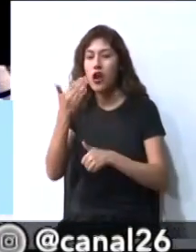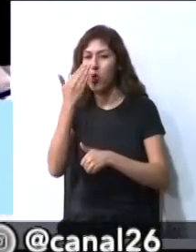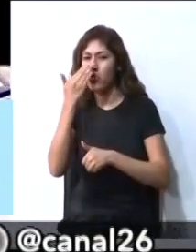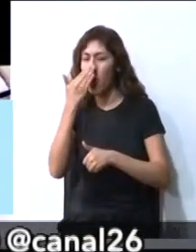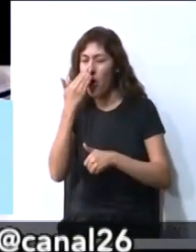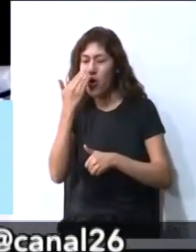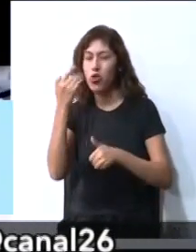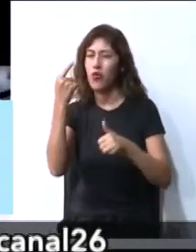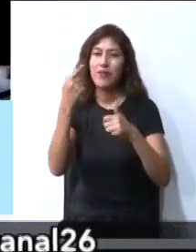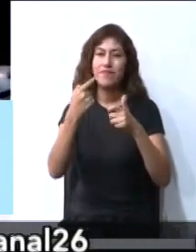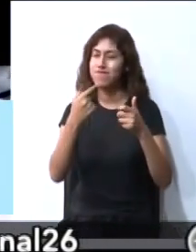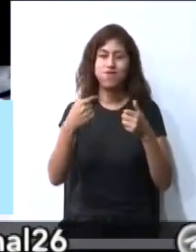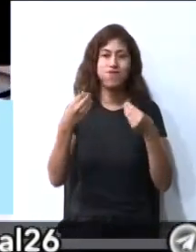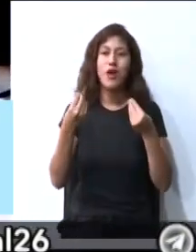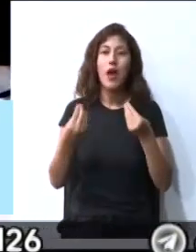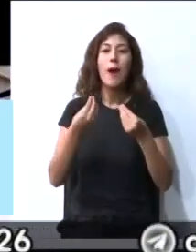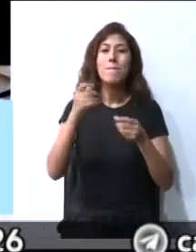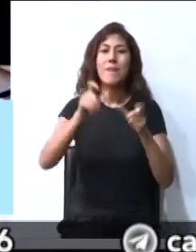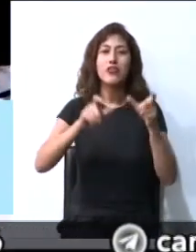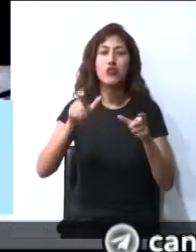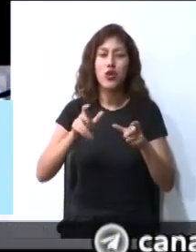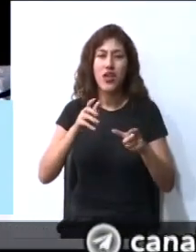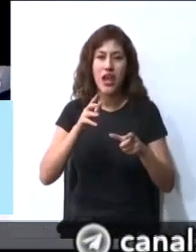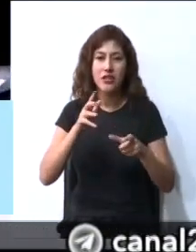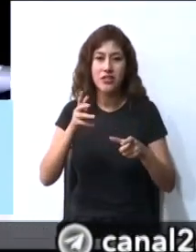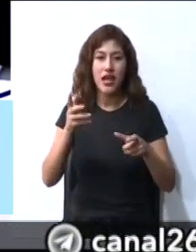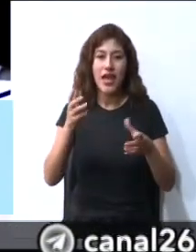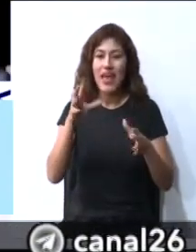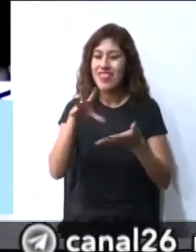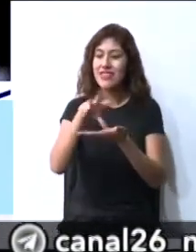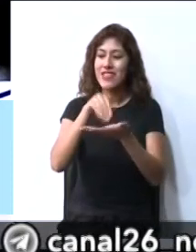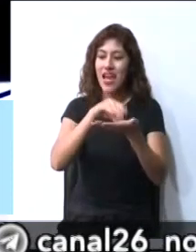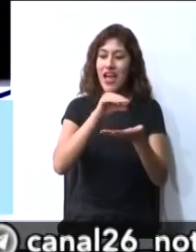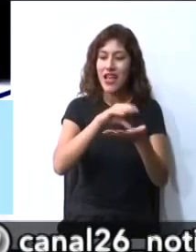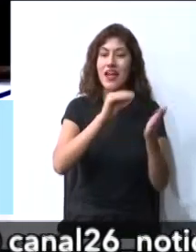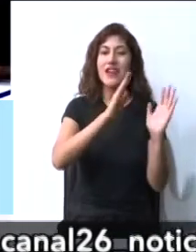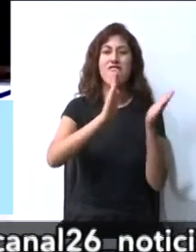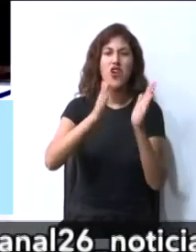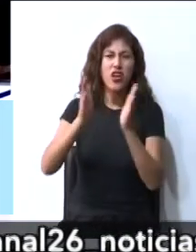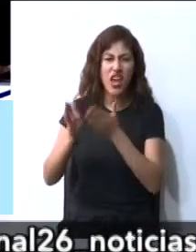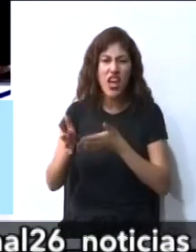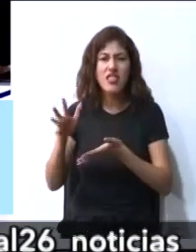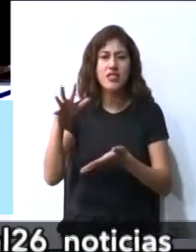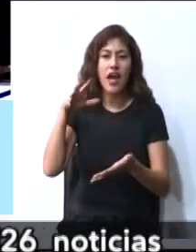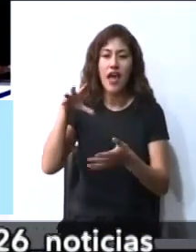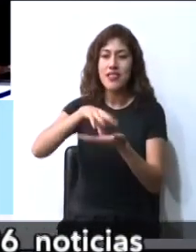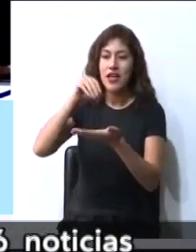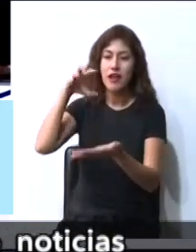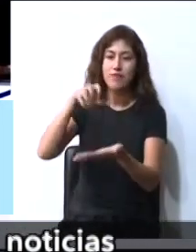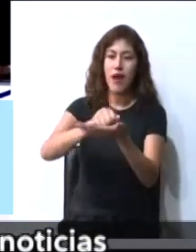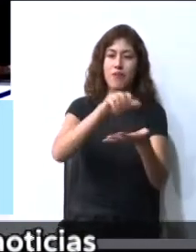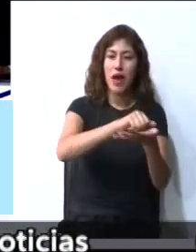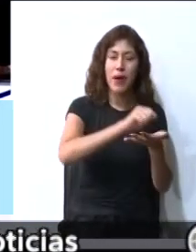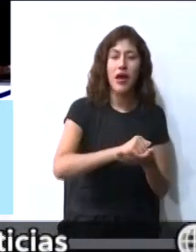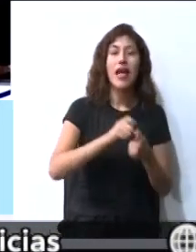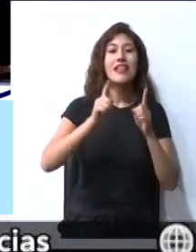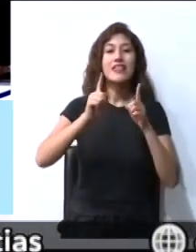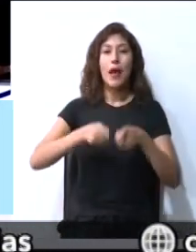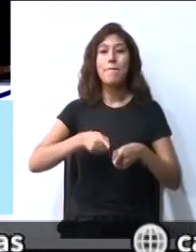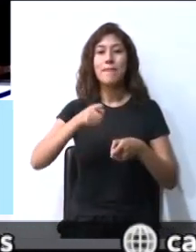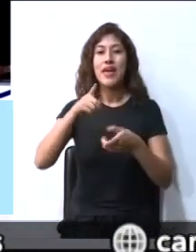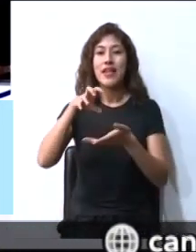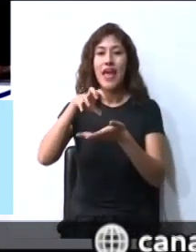violentos usurpando tierras y amenazando la soberanía en la Patagonia, con mafias apretando y bloqueando empresas y